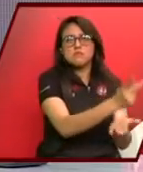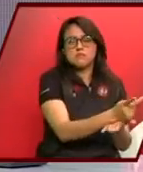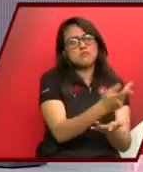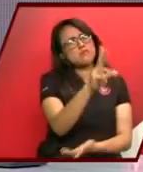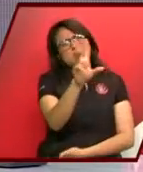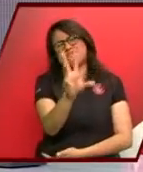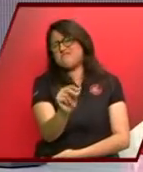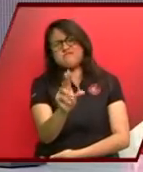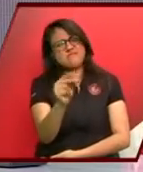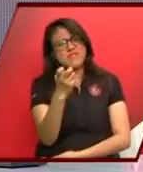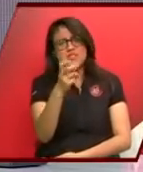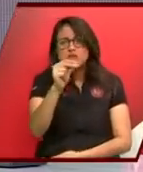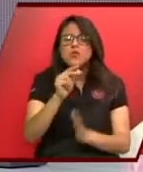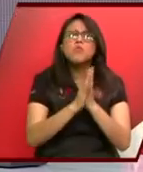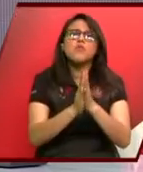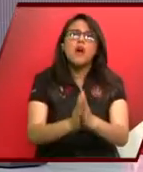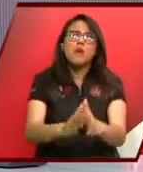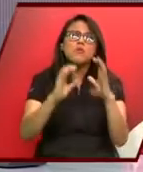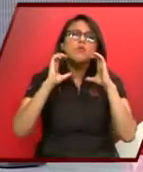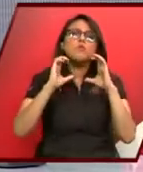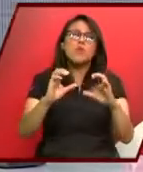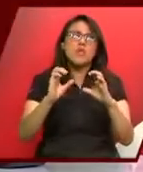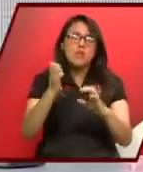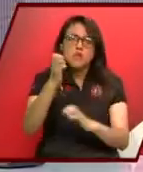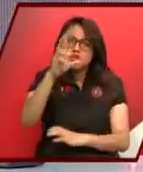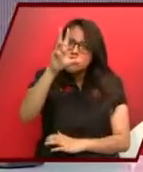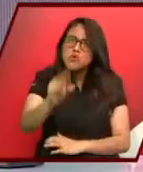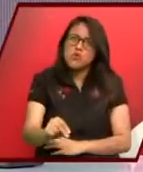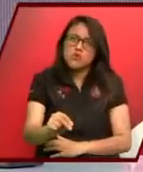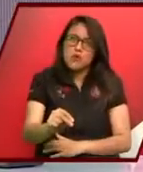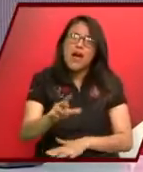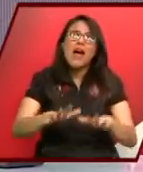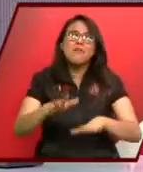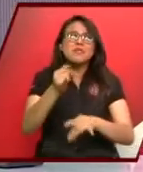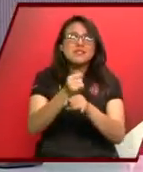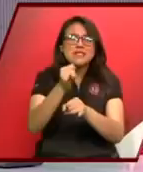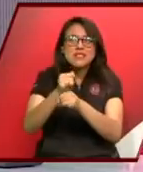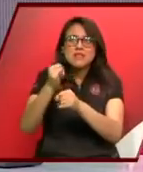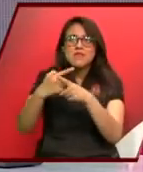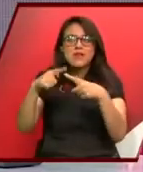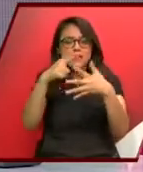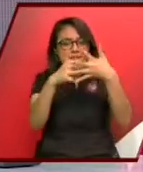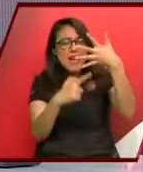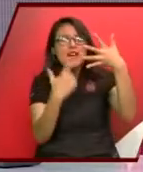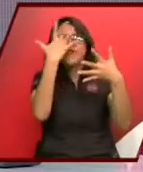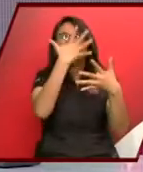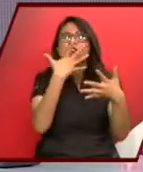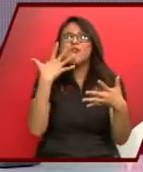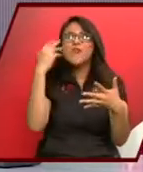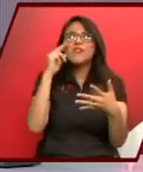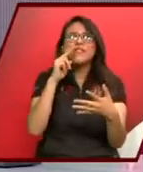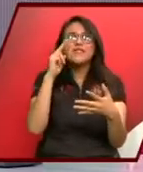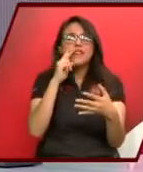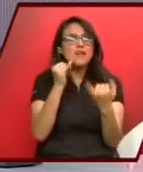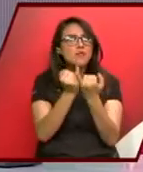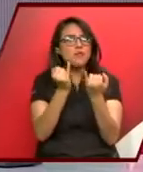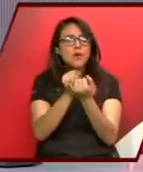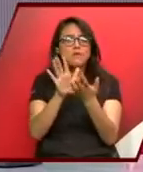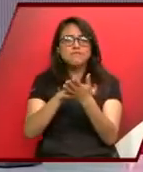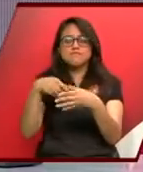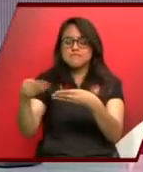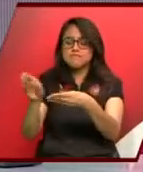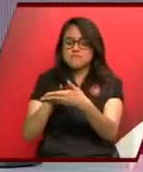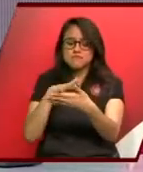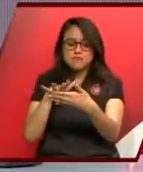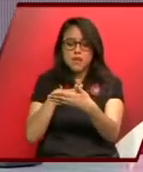acabó. Tenga cuidado en ello. Mire, el internet tiene tantas cosas bonitas, los volantes tienen tantas cosas